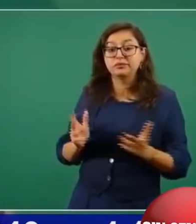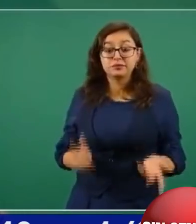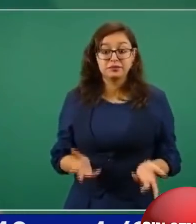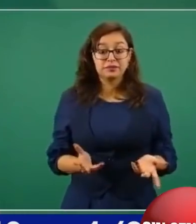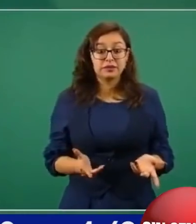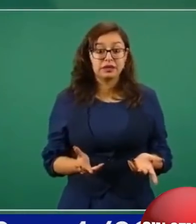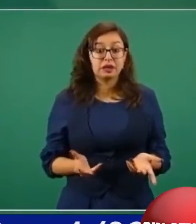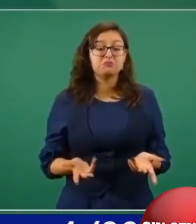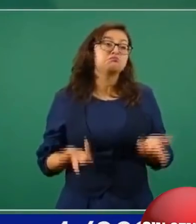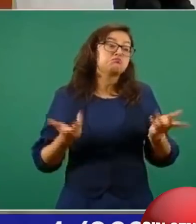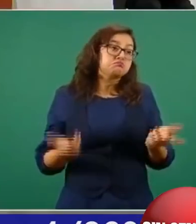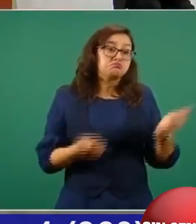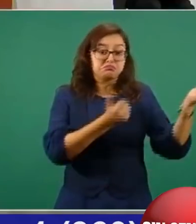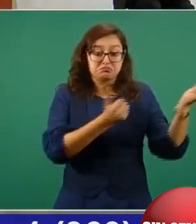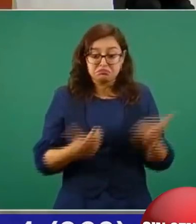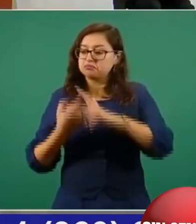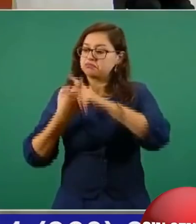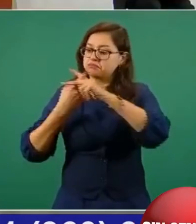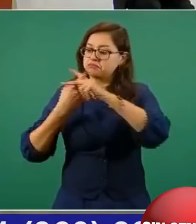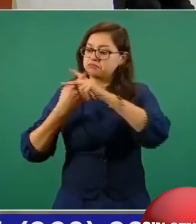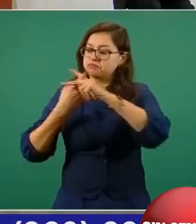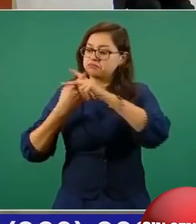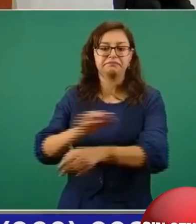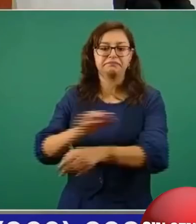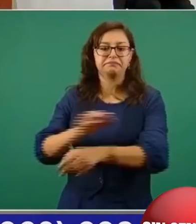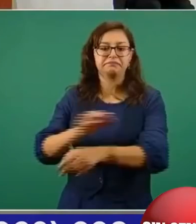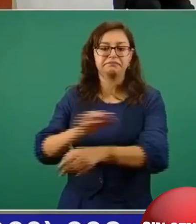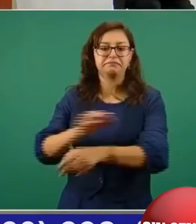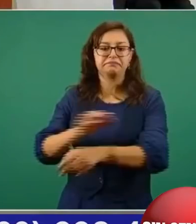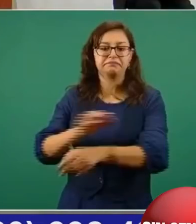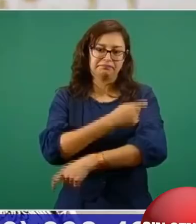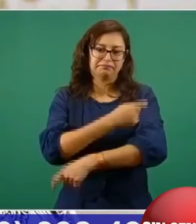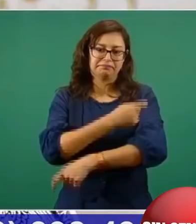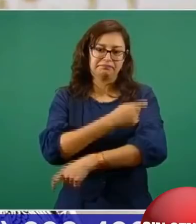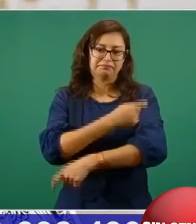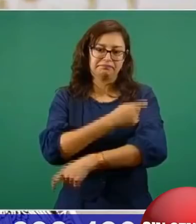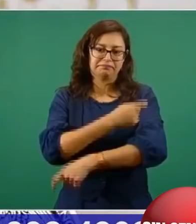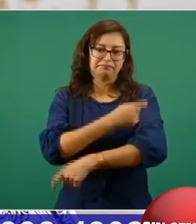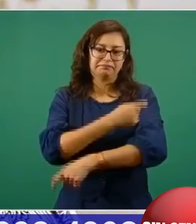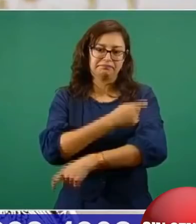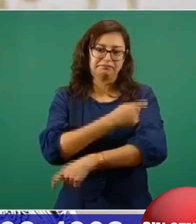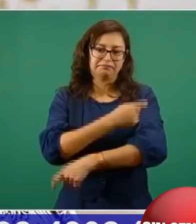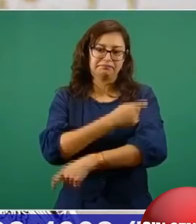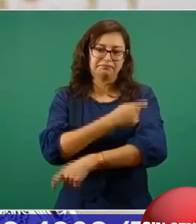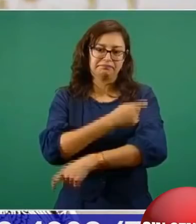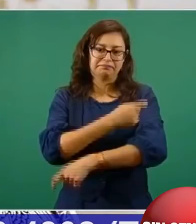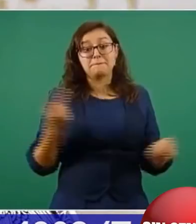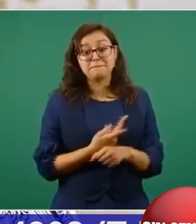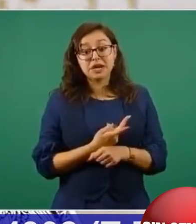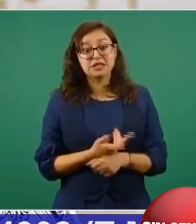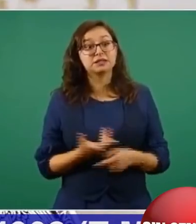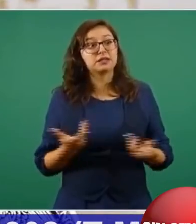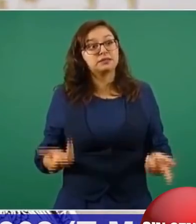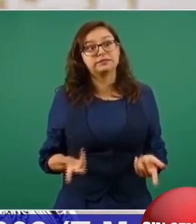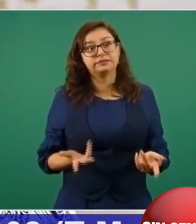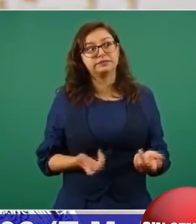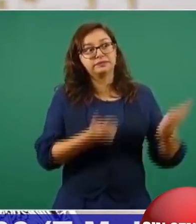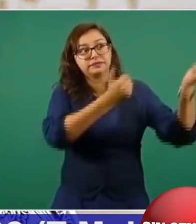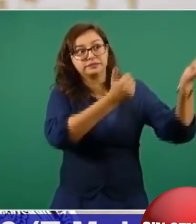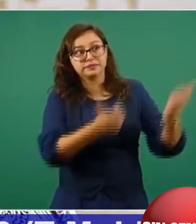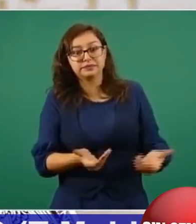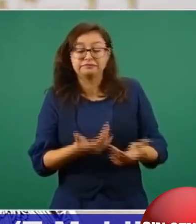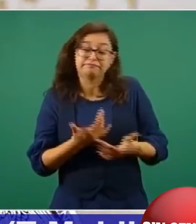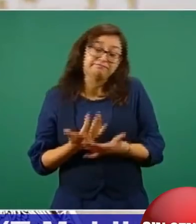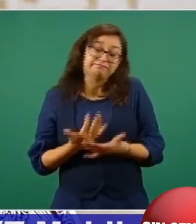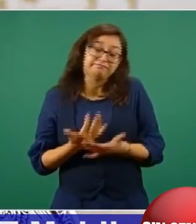las ponemos de manera inmediata. Y esto lo que resulta es que van llegando a distinto ritmo y tenemos que adaptar